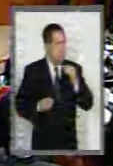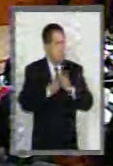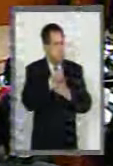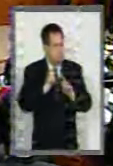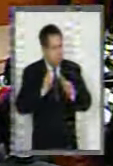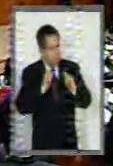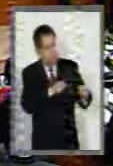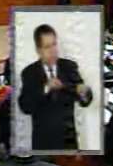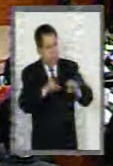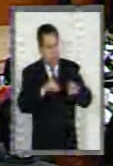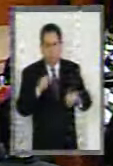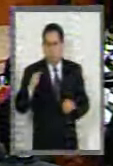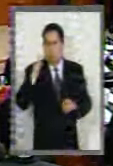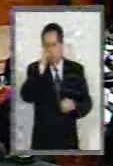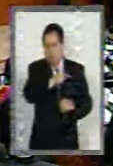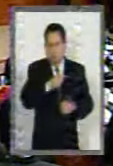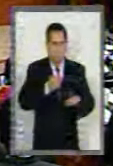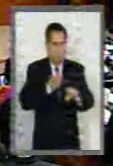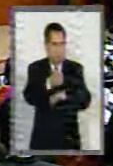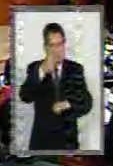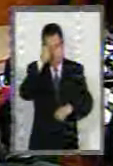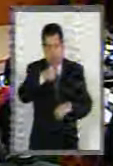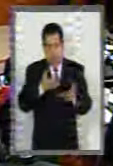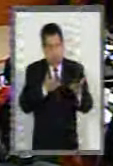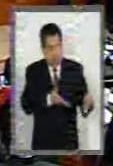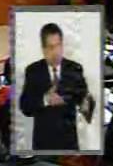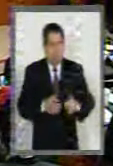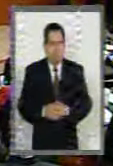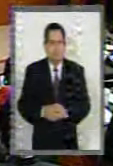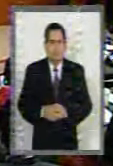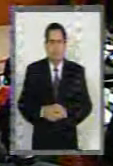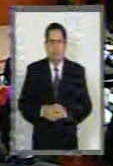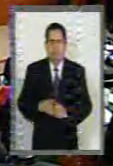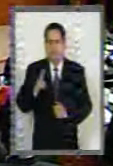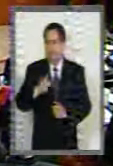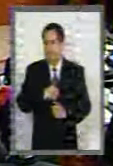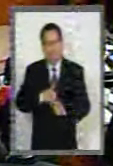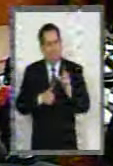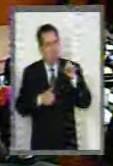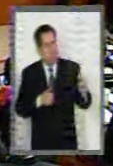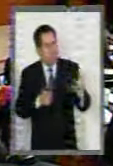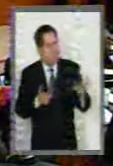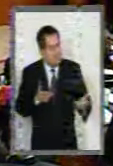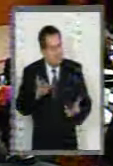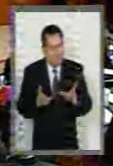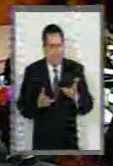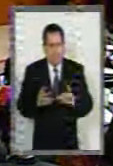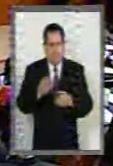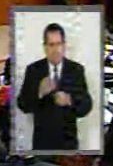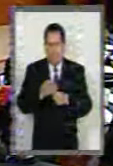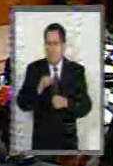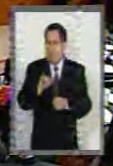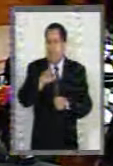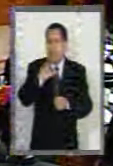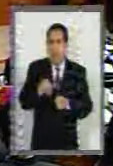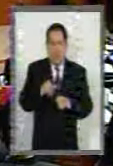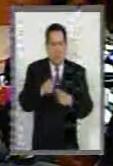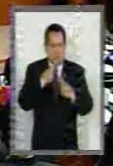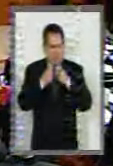funciones que va a desempeñar en el Estado de México, lamentar que se vaya cuando estábamos a punto de cerrar